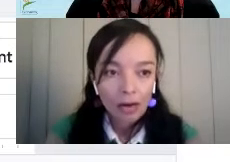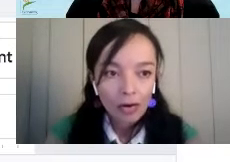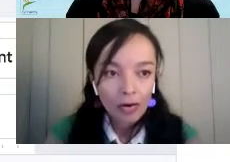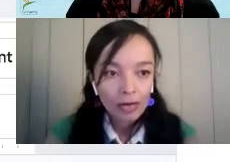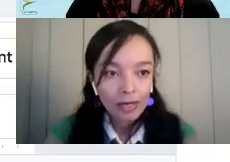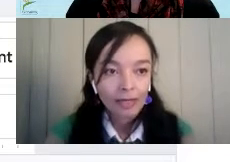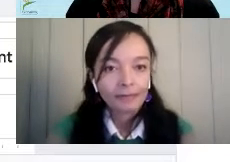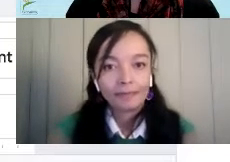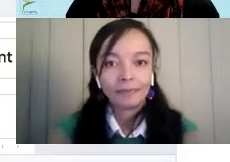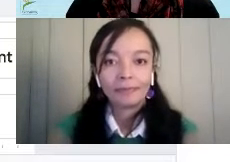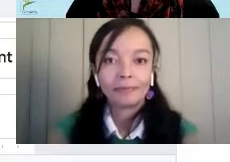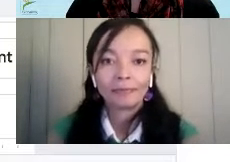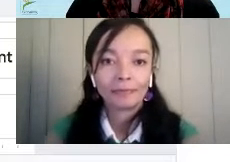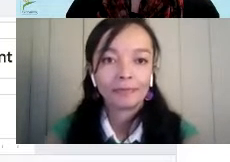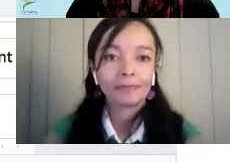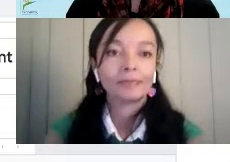Ok.